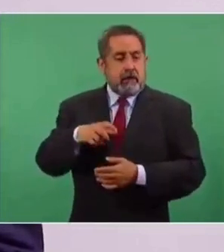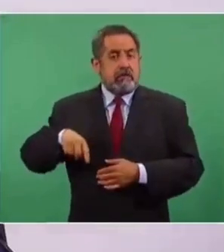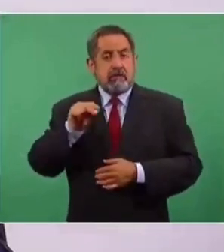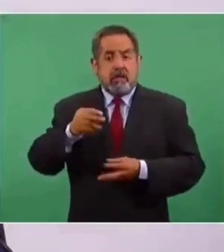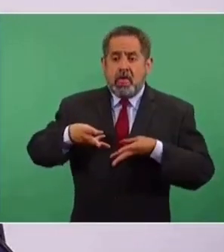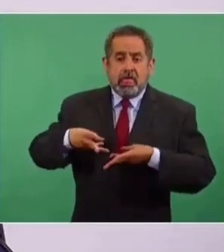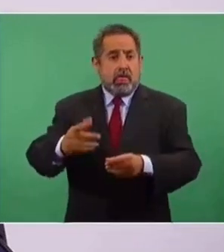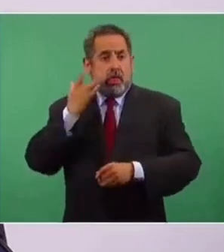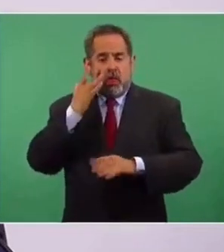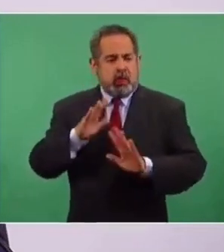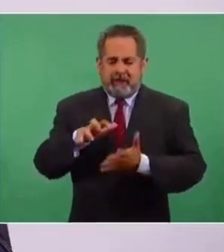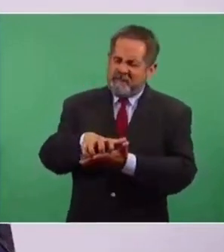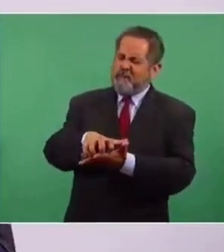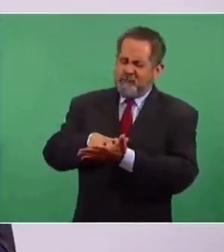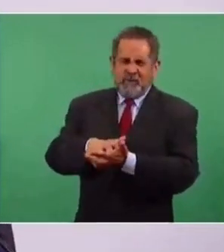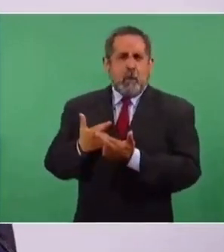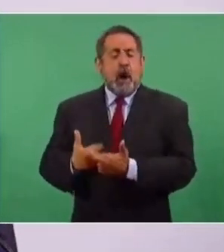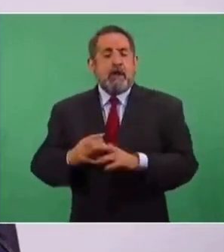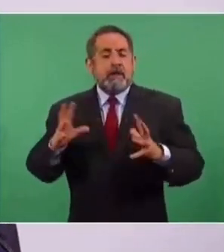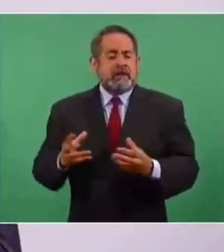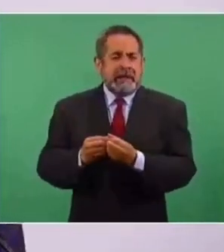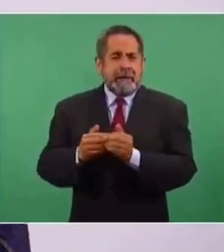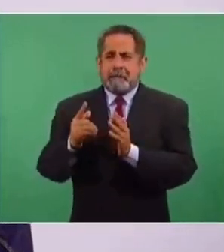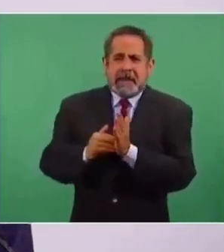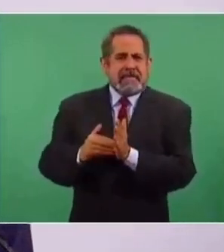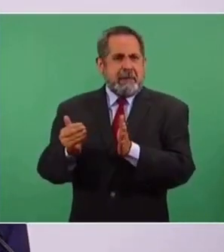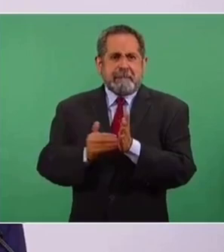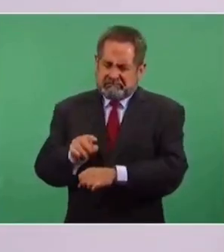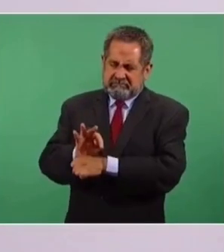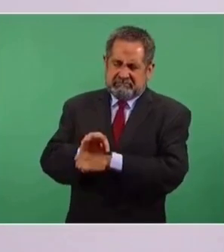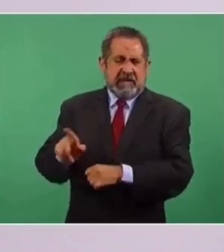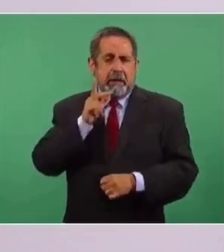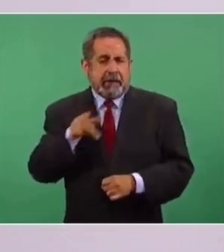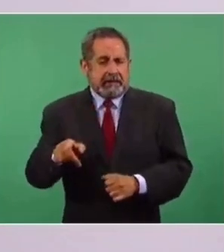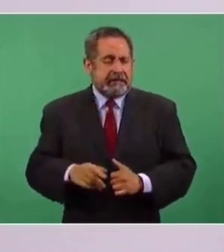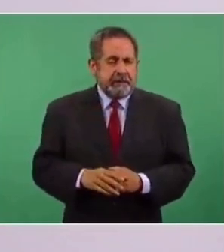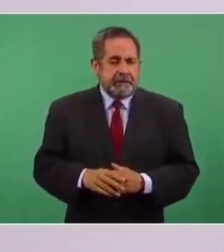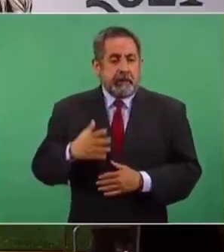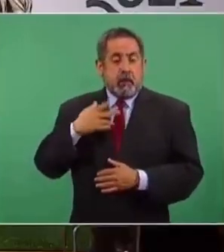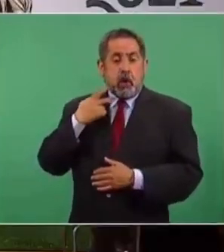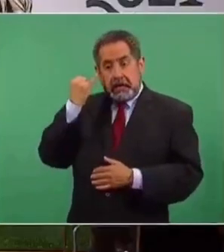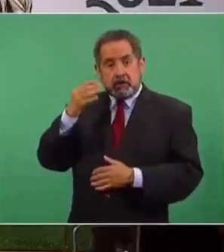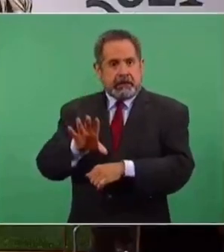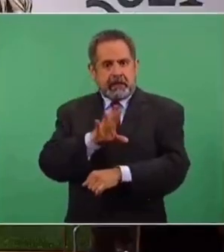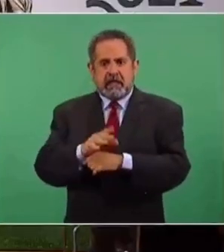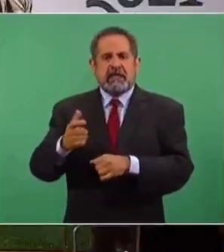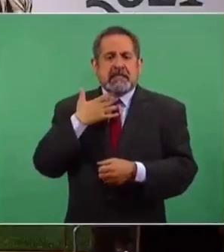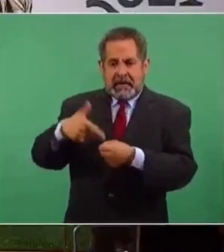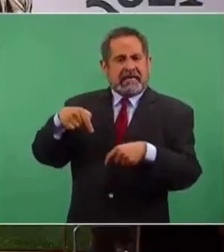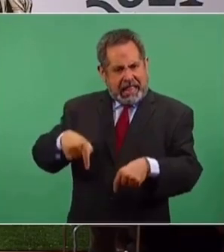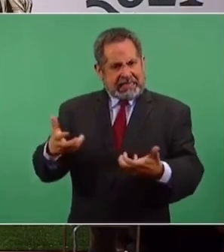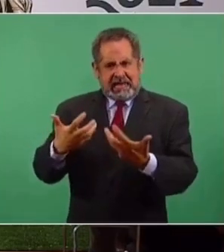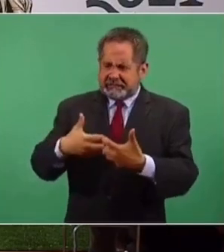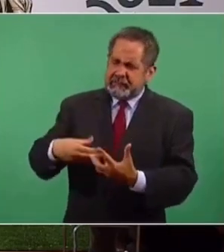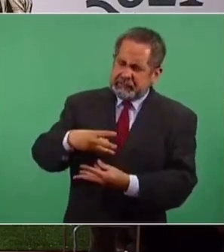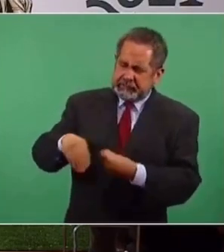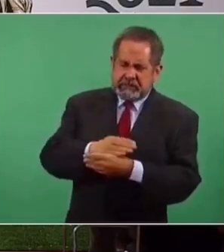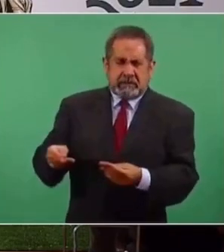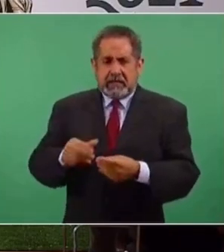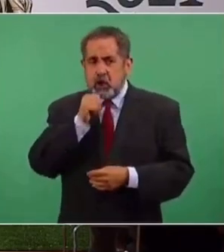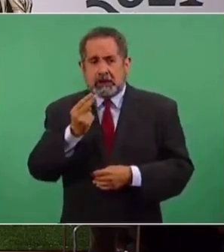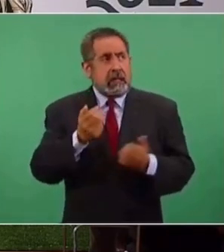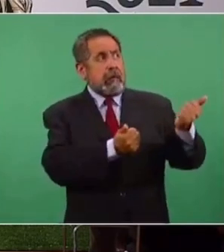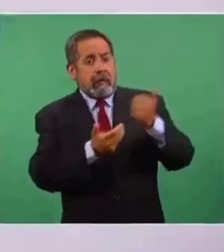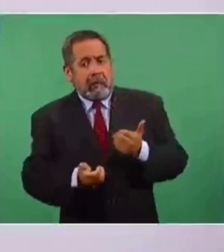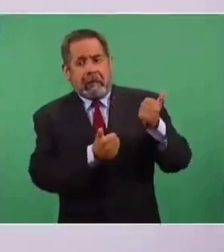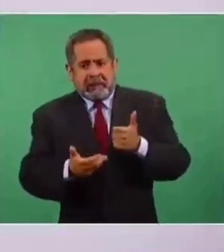derroche, hemos ahorrado cientos de miles de millones de pesos. La política energética busca producir en México las gasolinas que el país consume y dejar de